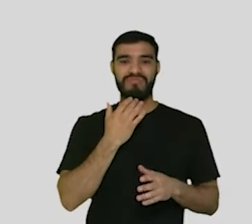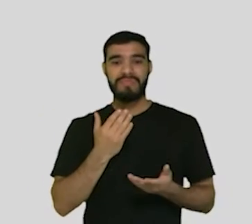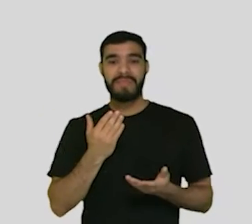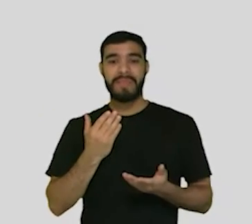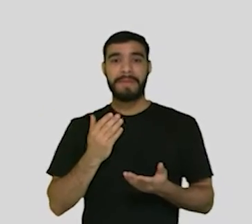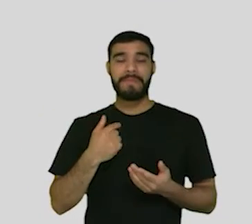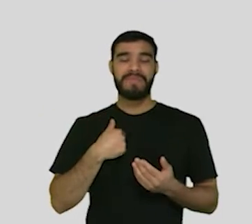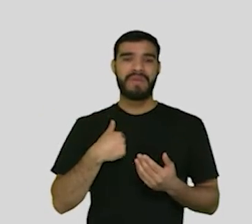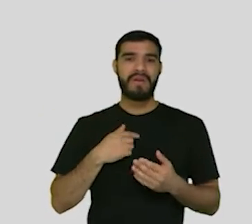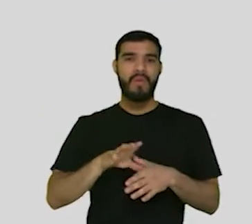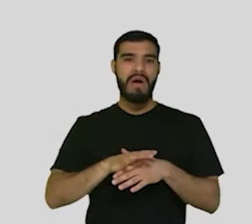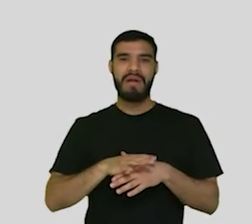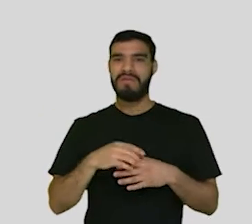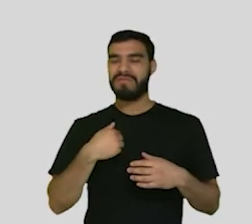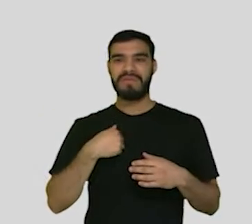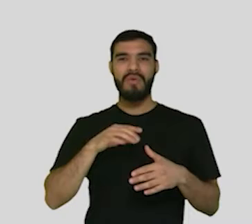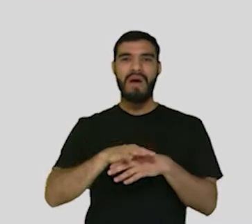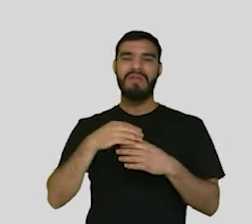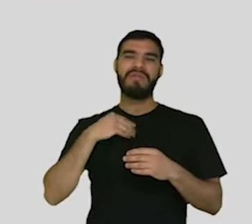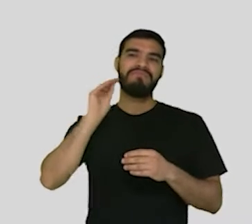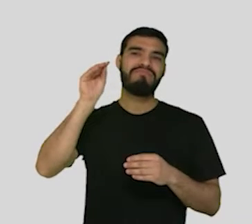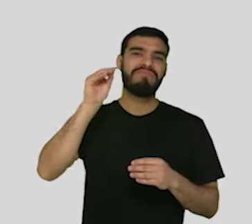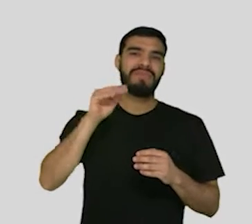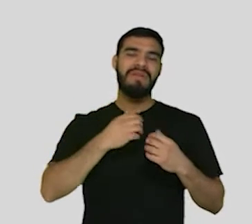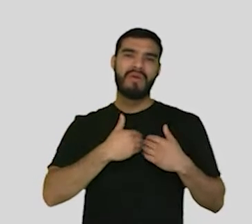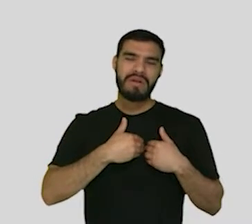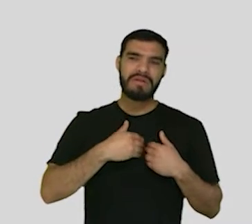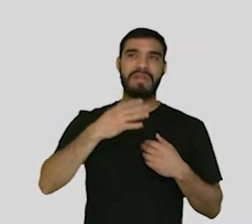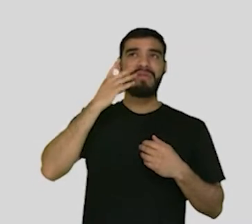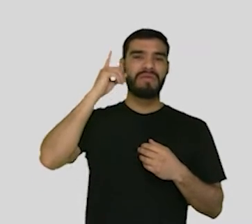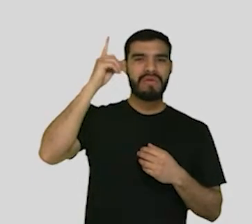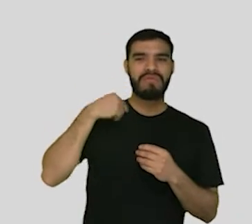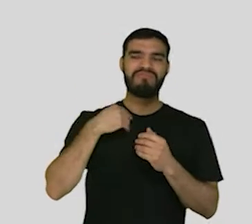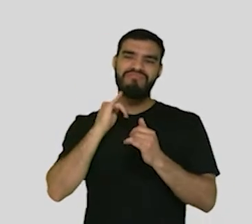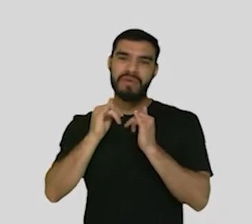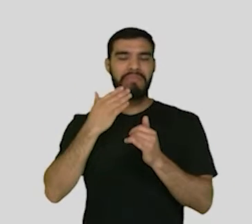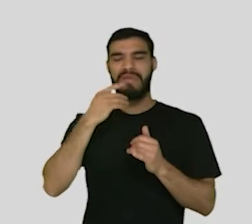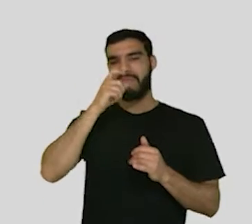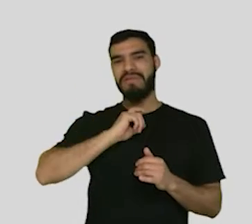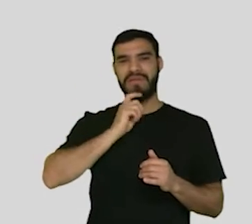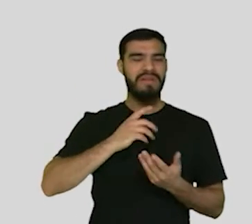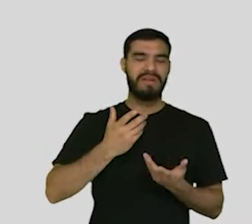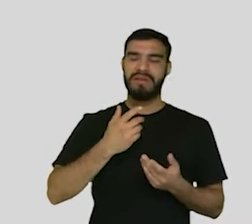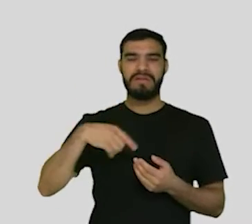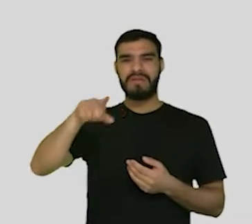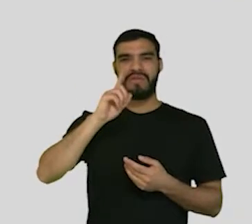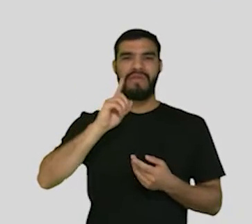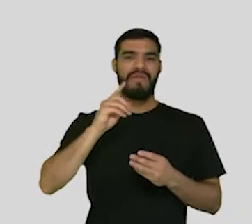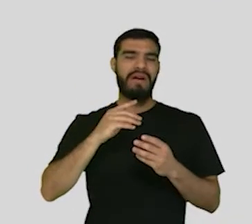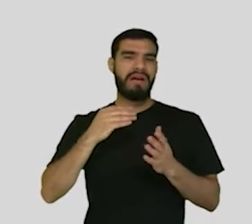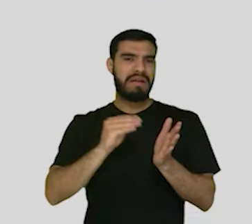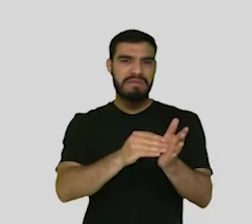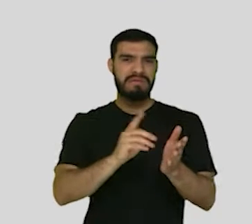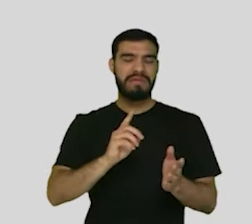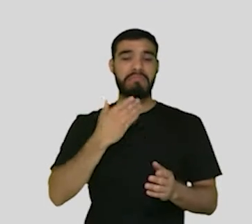Se verón guana, apokora moi kora soreje, daro viai hakuera o cambiane hawa. Hakatu se verón guana oi,